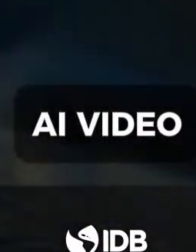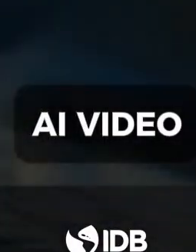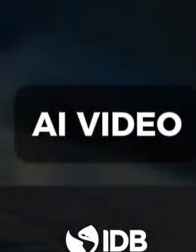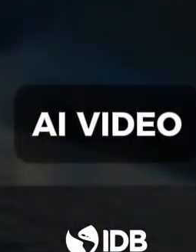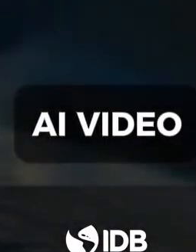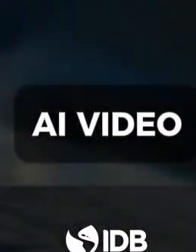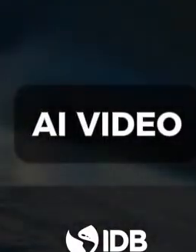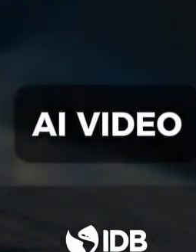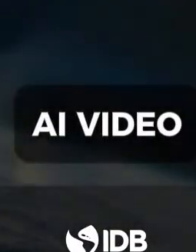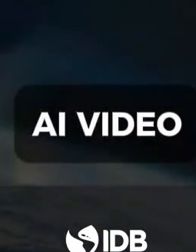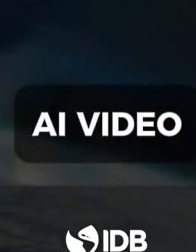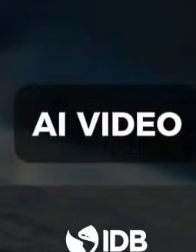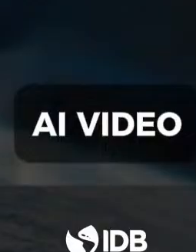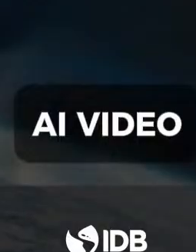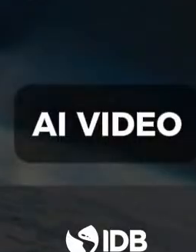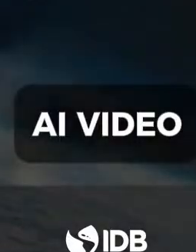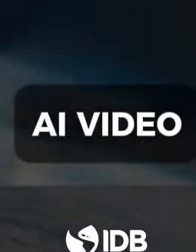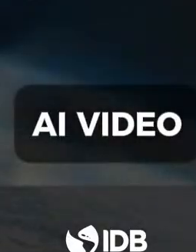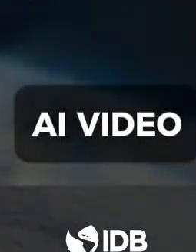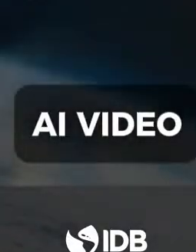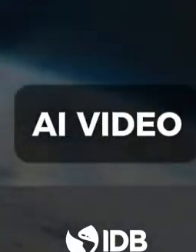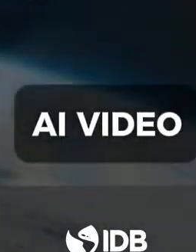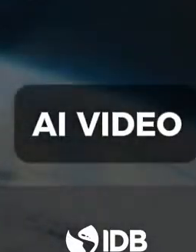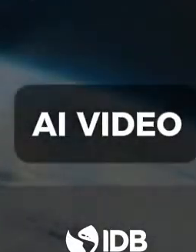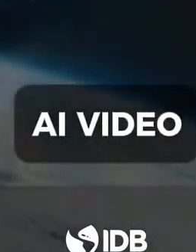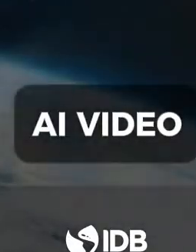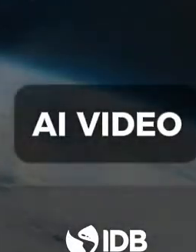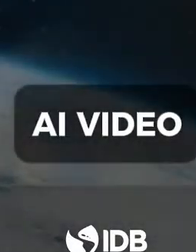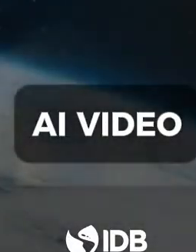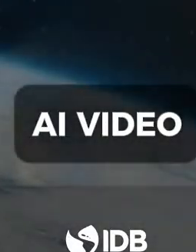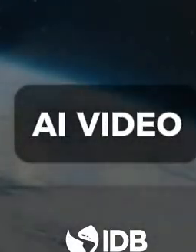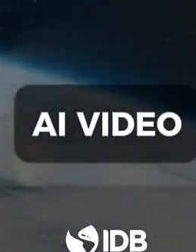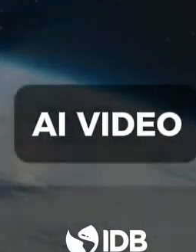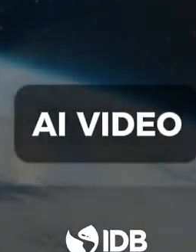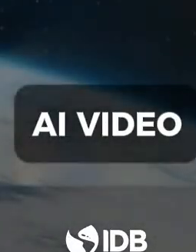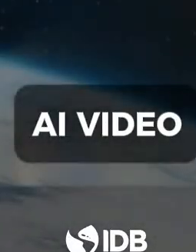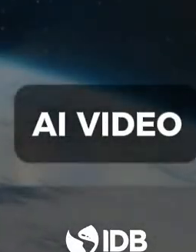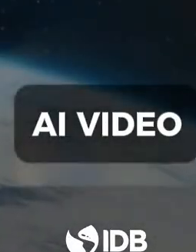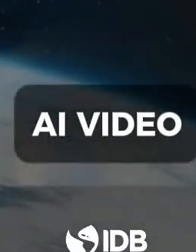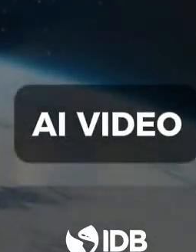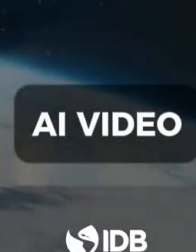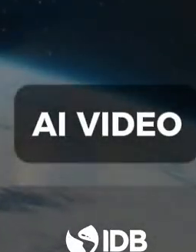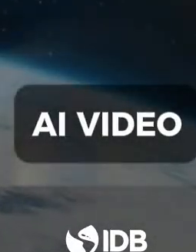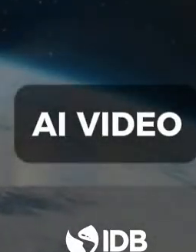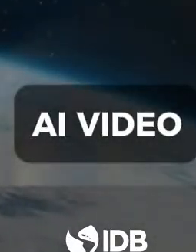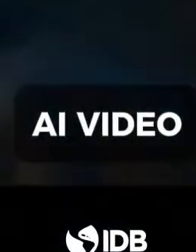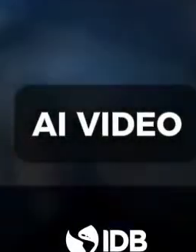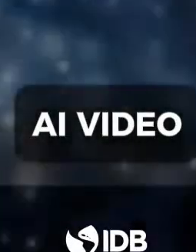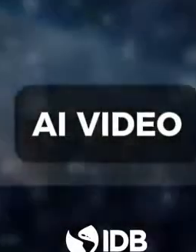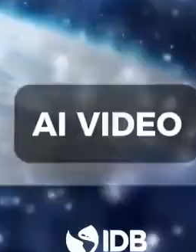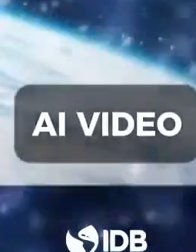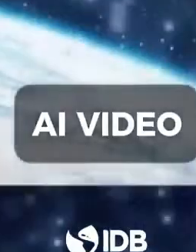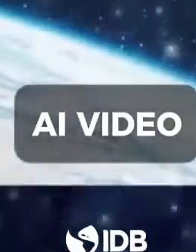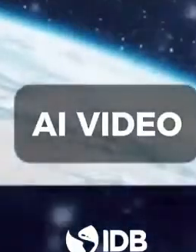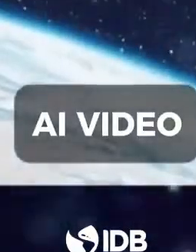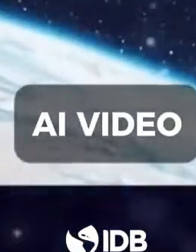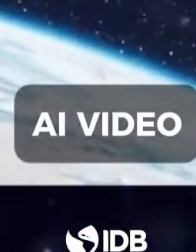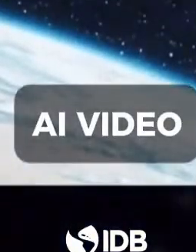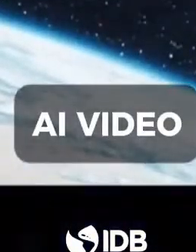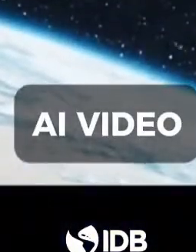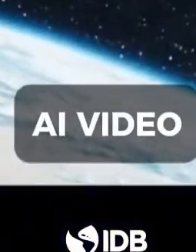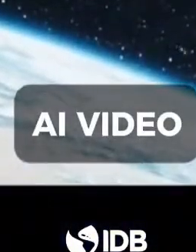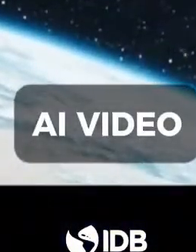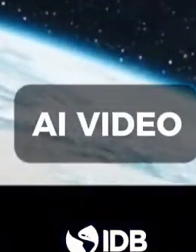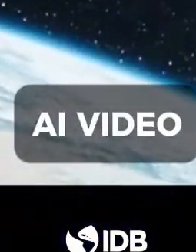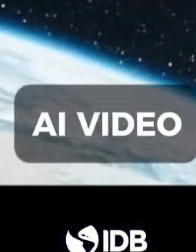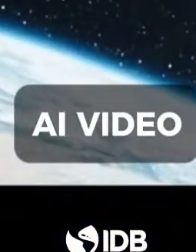Yo creo que tienen que ver el potencial y cuando se formen mínimamente, les volará la cabeza. What if I